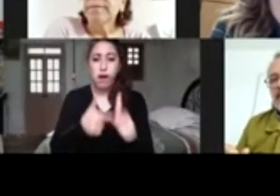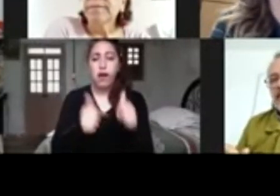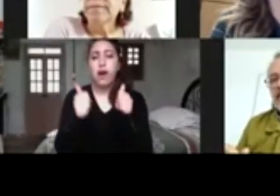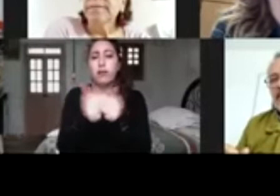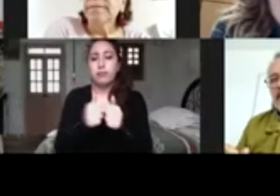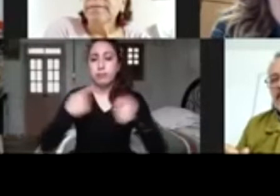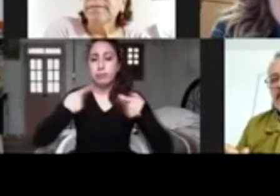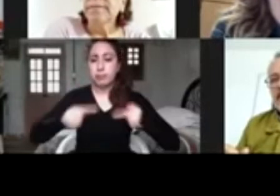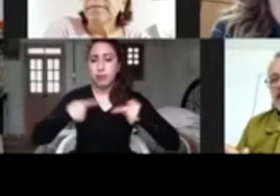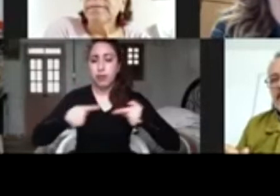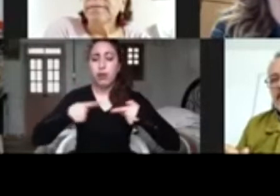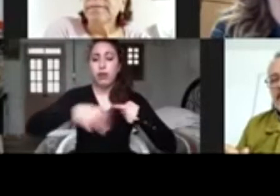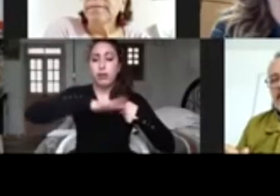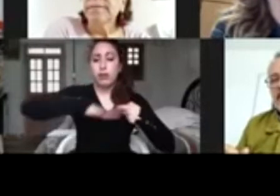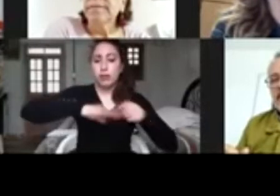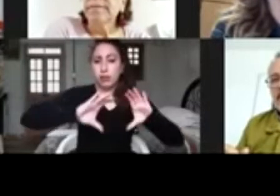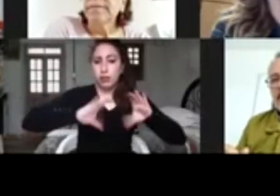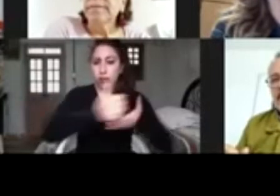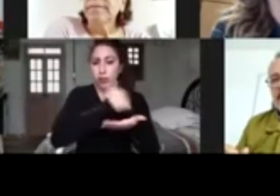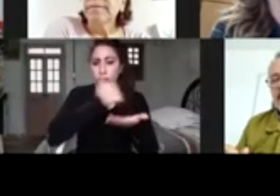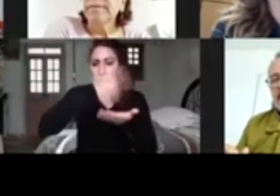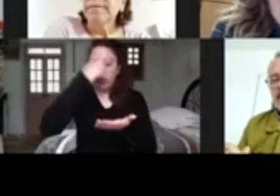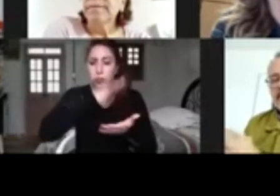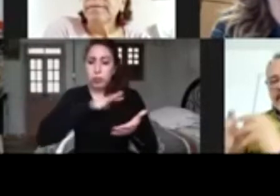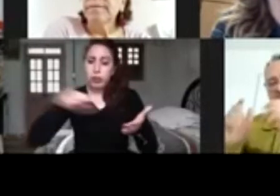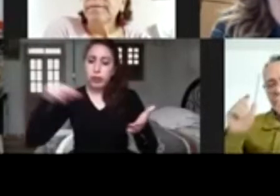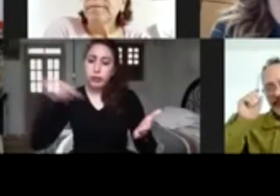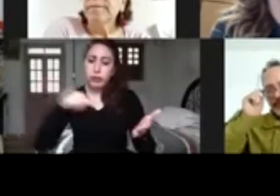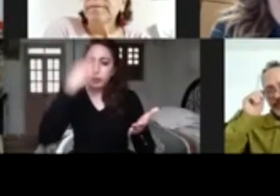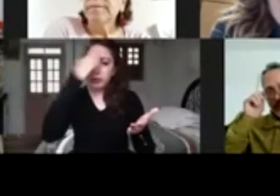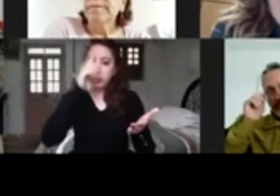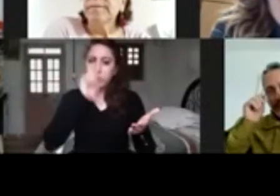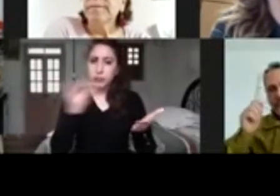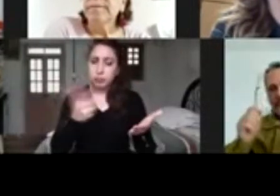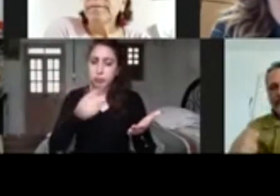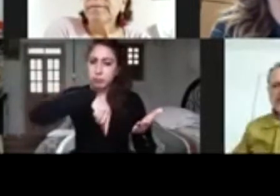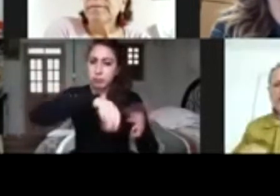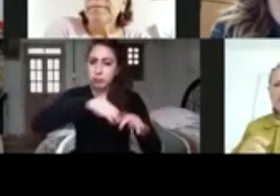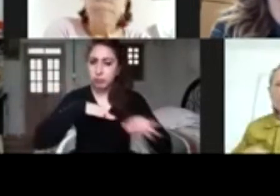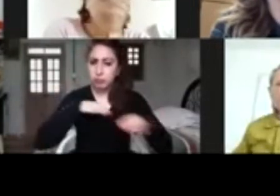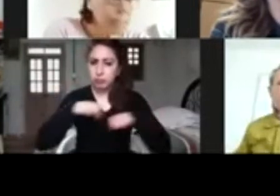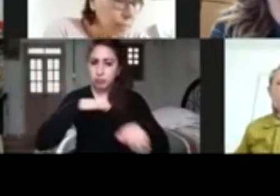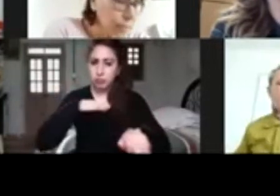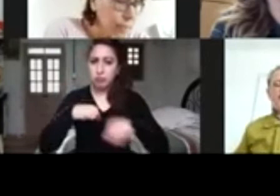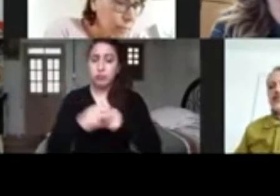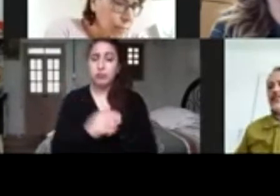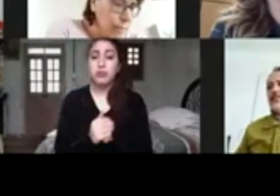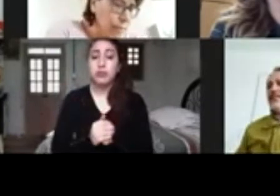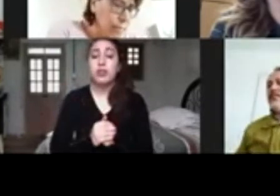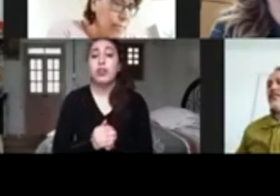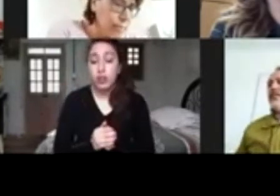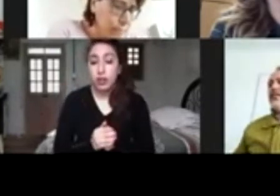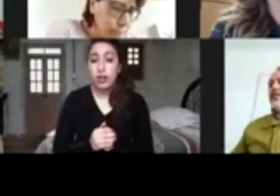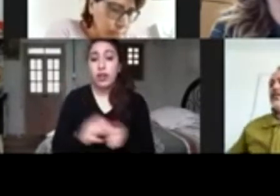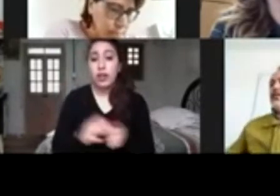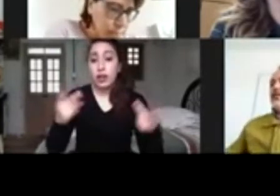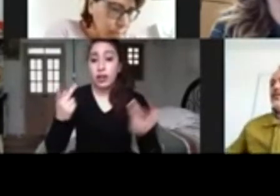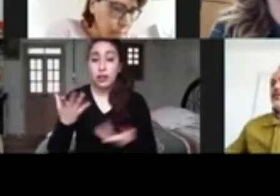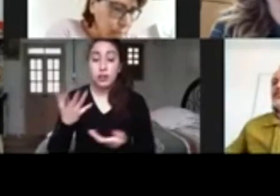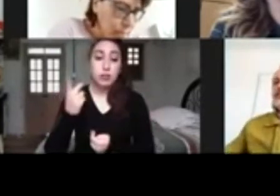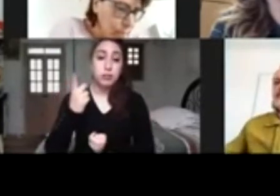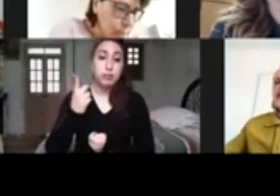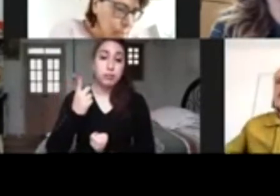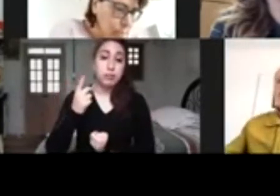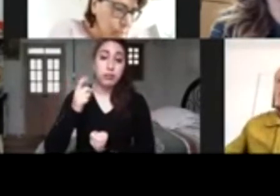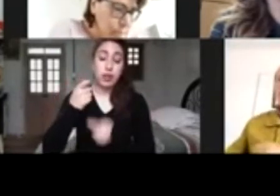Parlamento abierto. La participación en este taller de las personas que se desempeñan en las 66 casas de